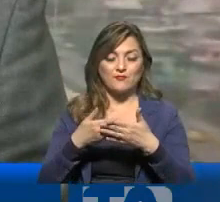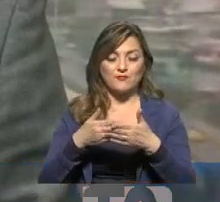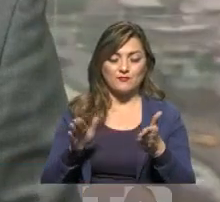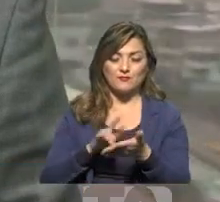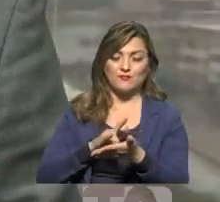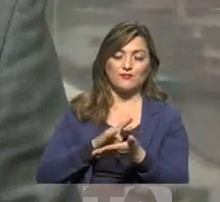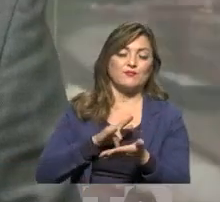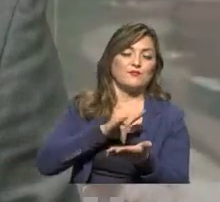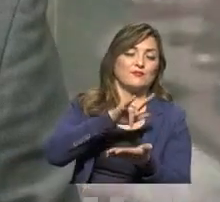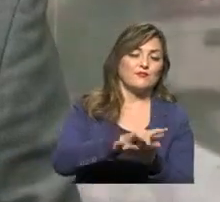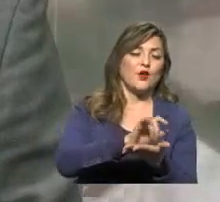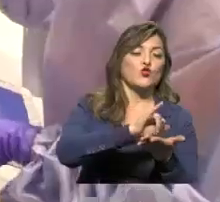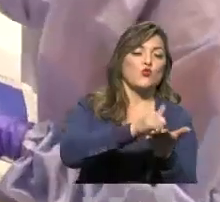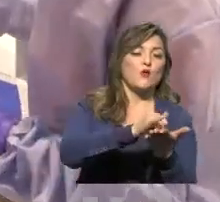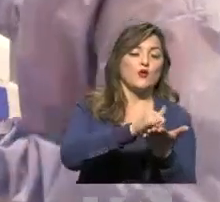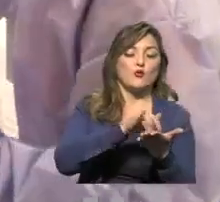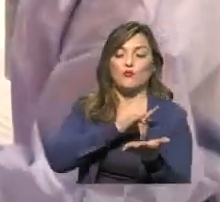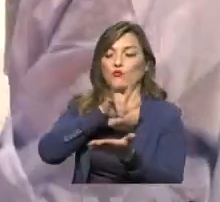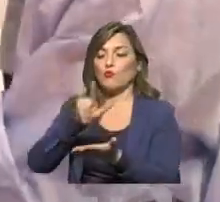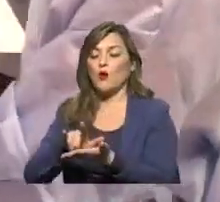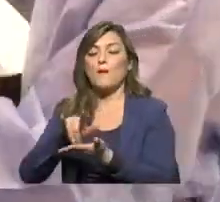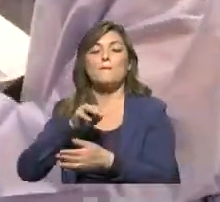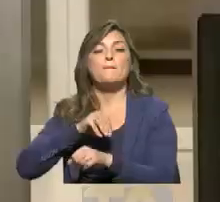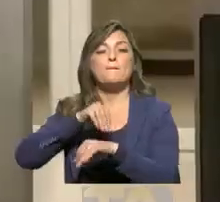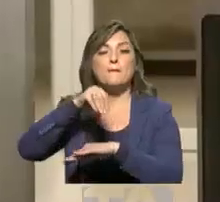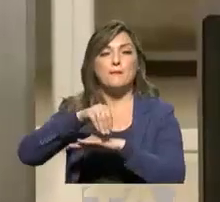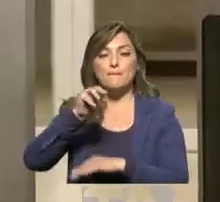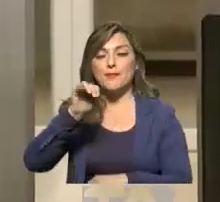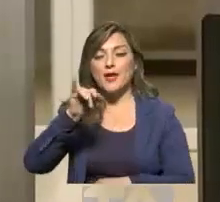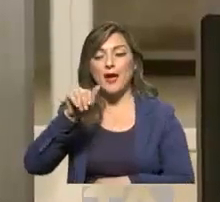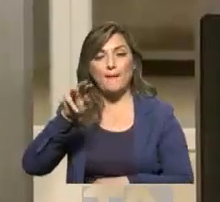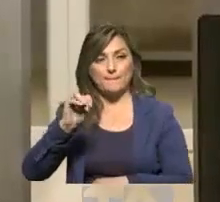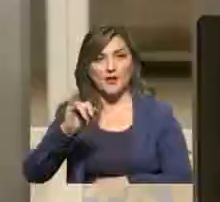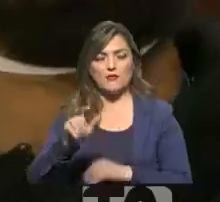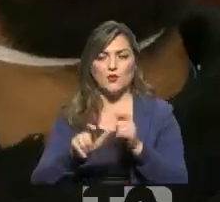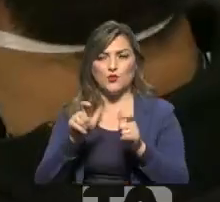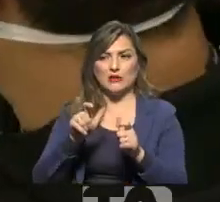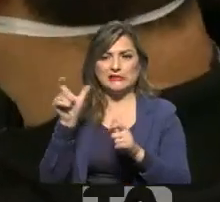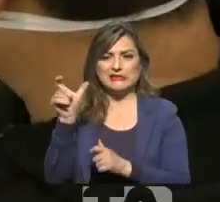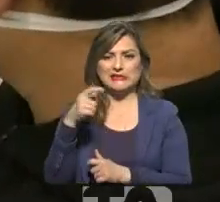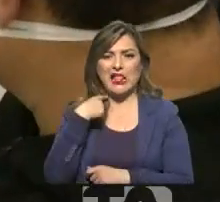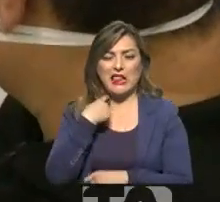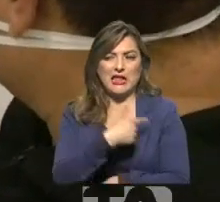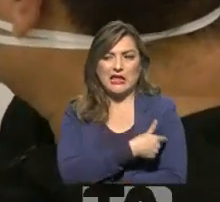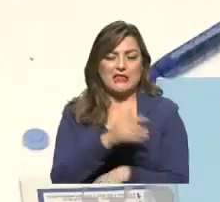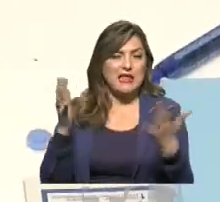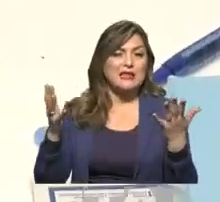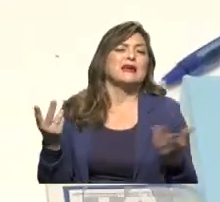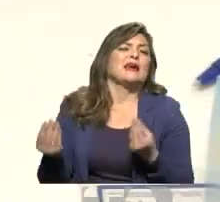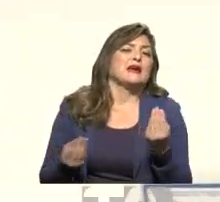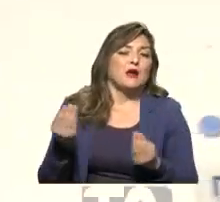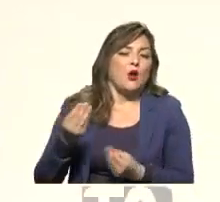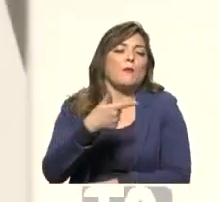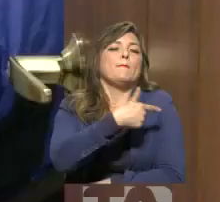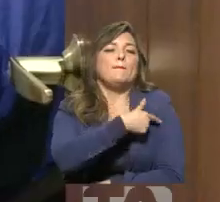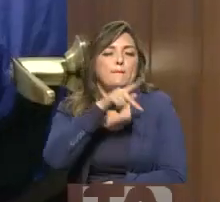rutas aéreas a Nueva York y las rutas aéreas a Miami. Pero para quienes no cuenten con un carnet de vacunación, deberán ingresar al país con una prueba